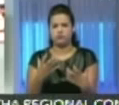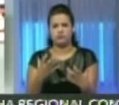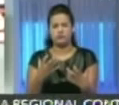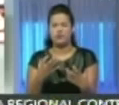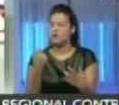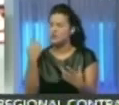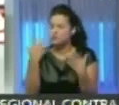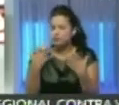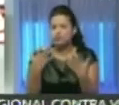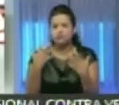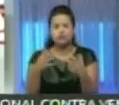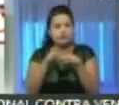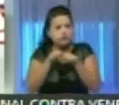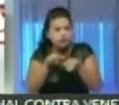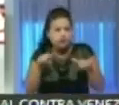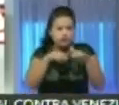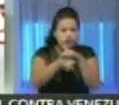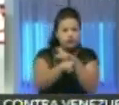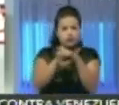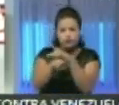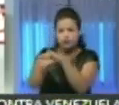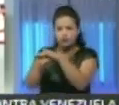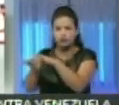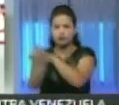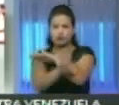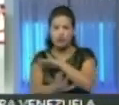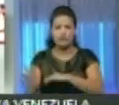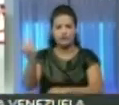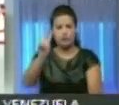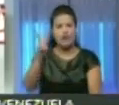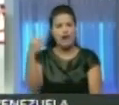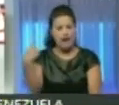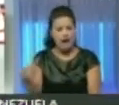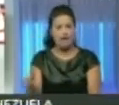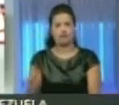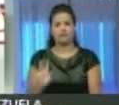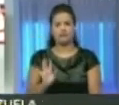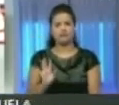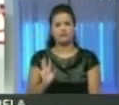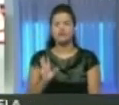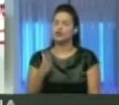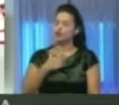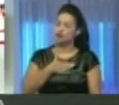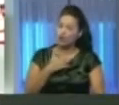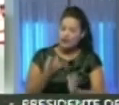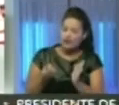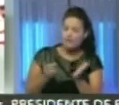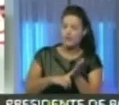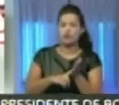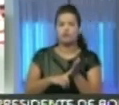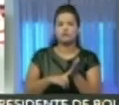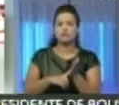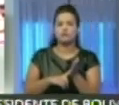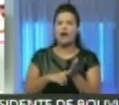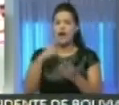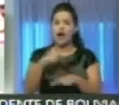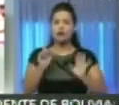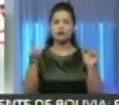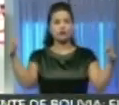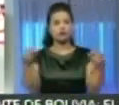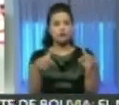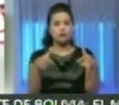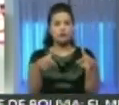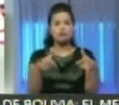inoculando progresivamente a lo largo y ancho de todo el país. No me canso de repetirlo. Las bandas